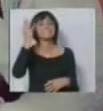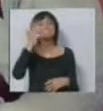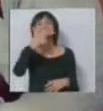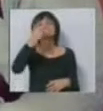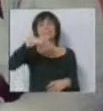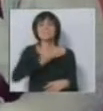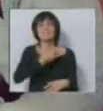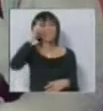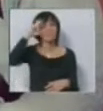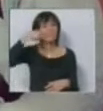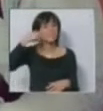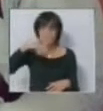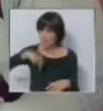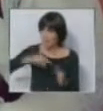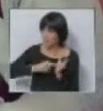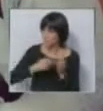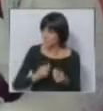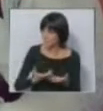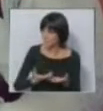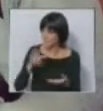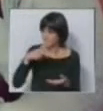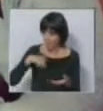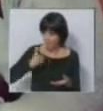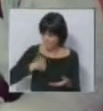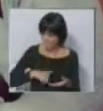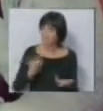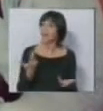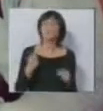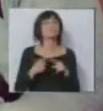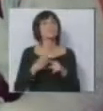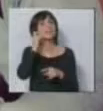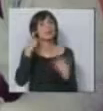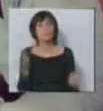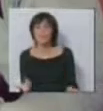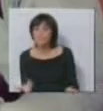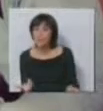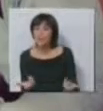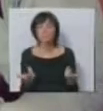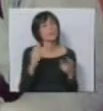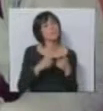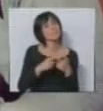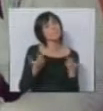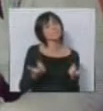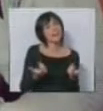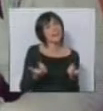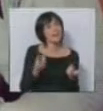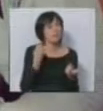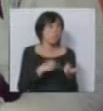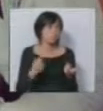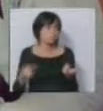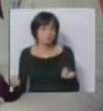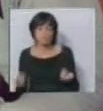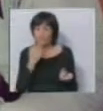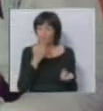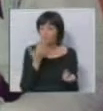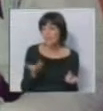cosa así? No. No. Tiene que ver con alguna celebración, de decir, un 30 de mayo como hoy,